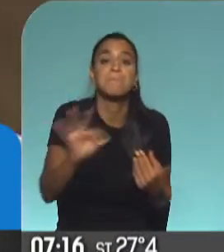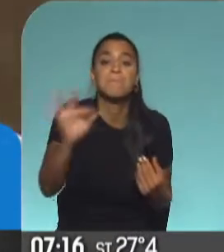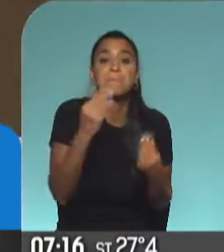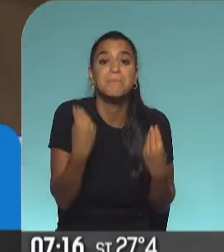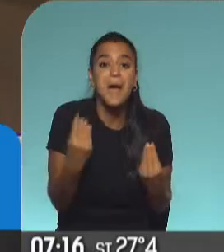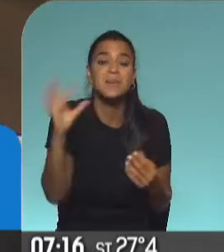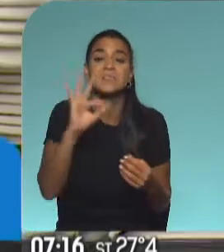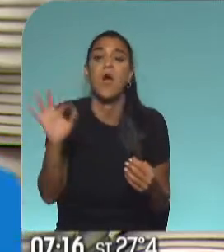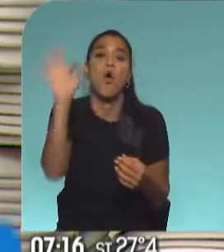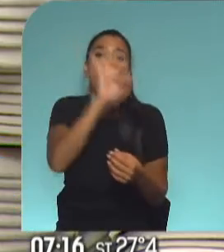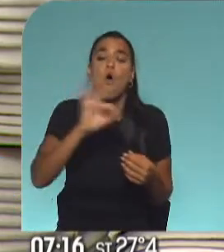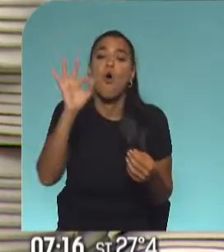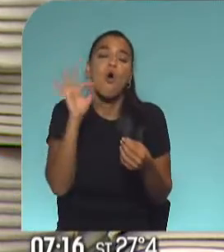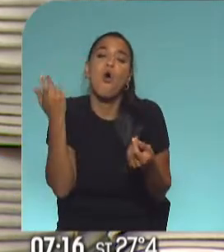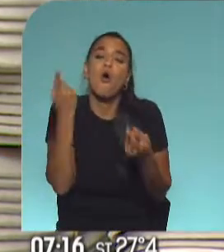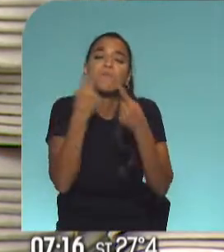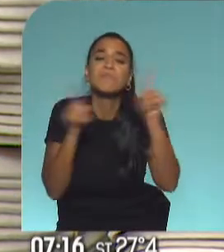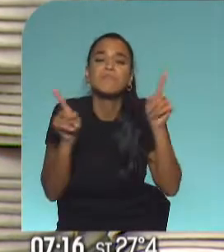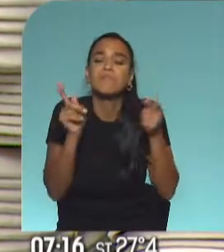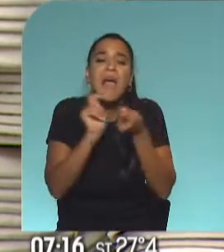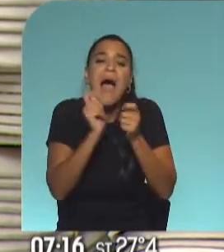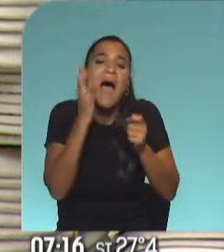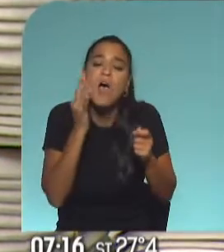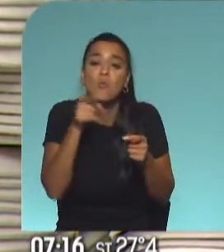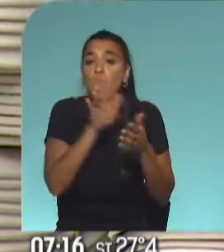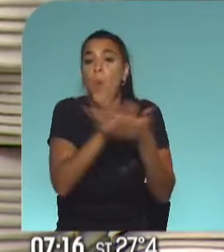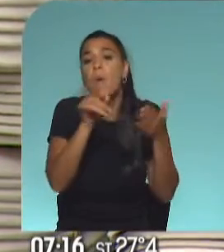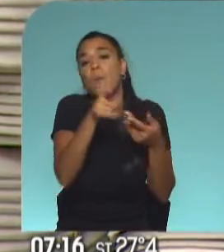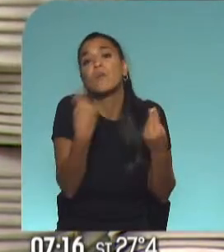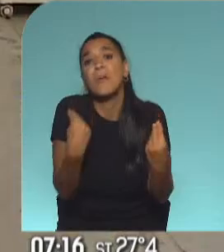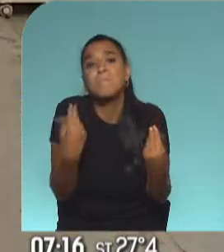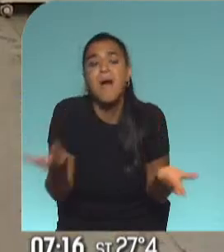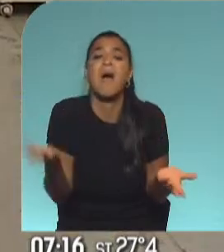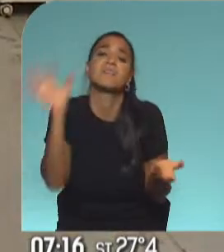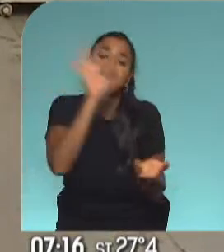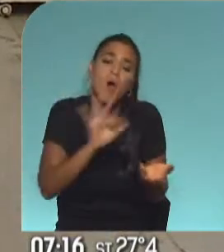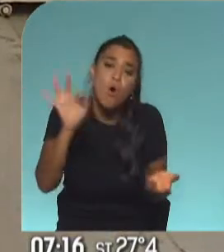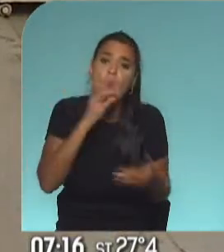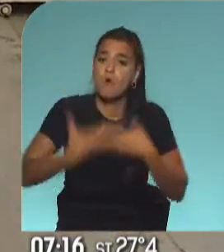con las nuevas cepas, la efectividad de la vacuna y, por supuesto, con las medidas económicas que acompañan esta recuperación.